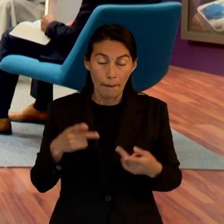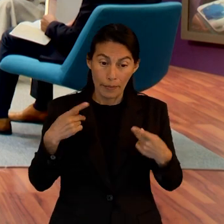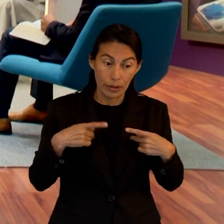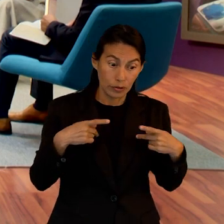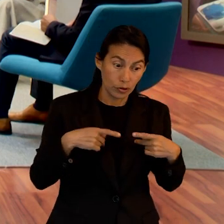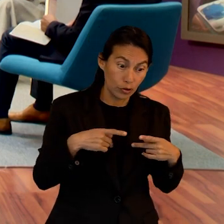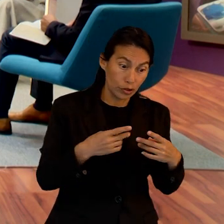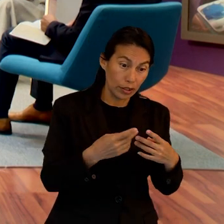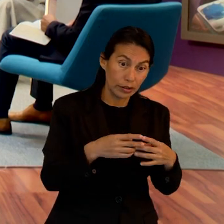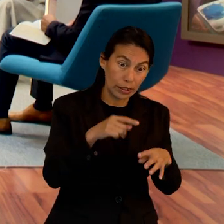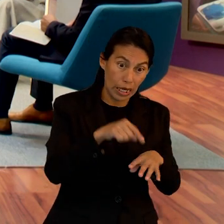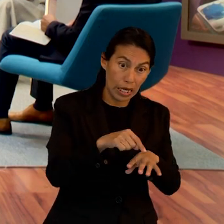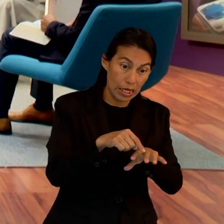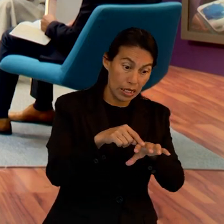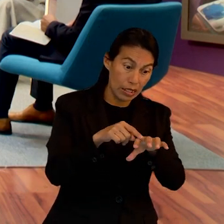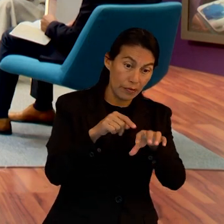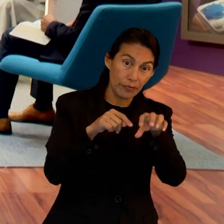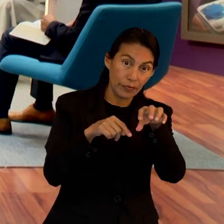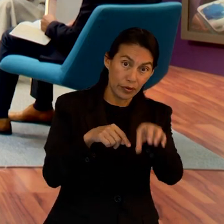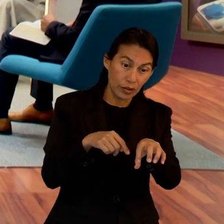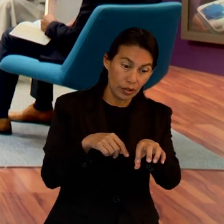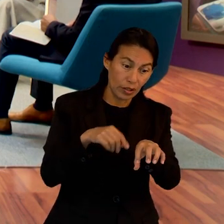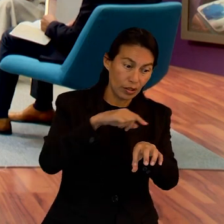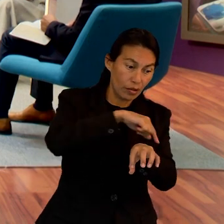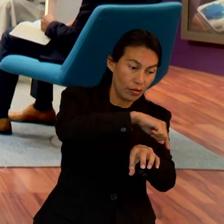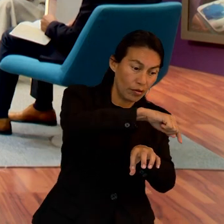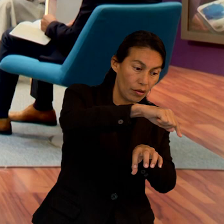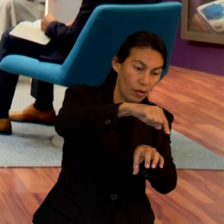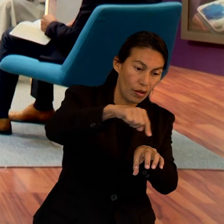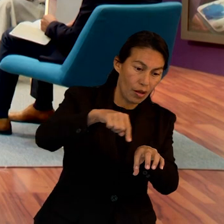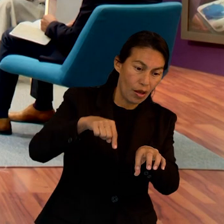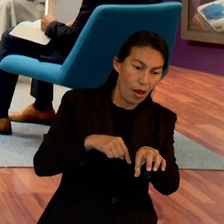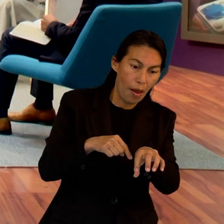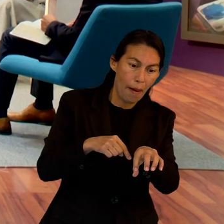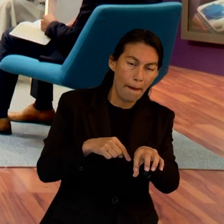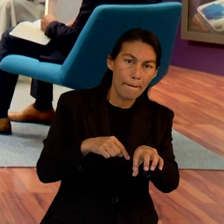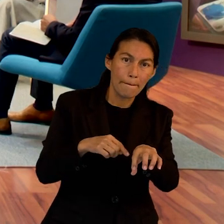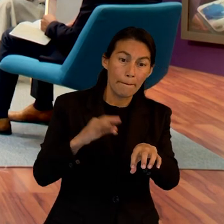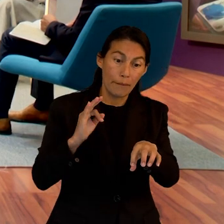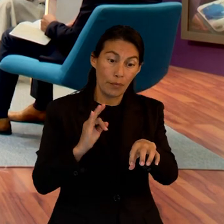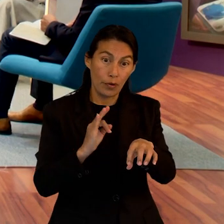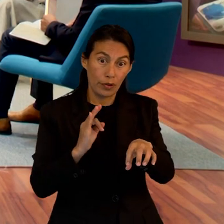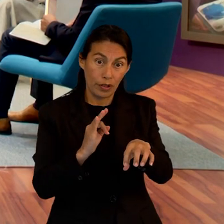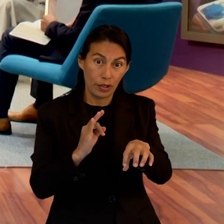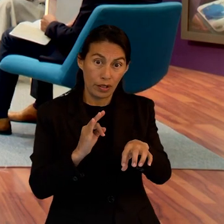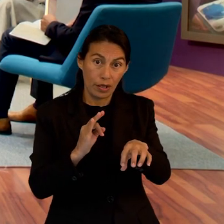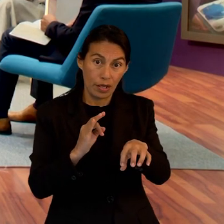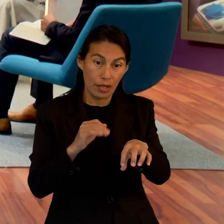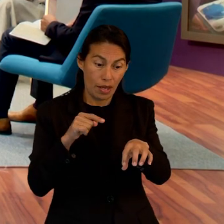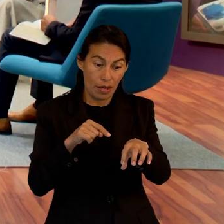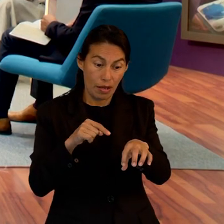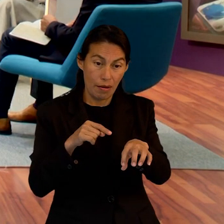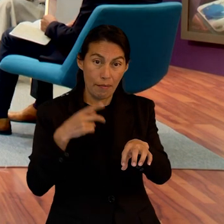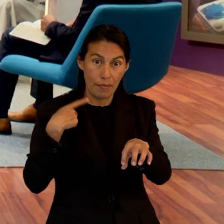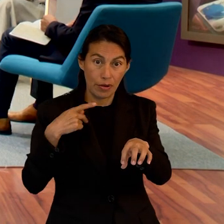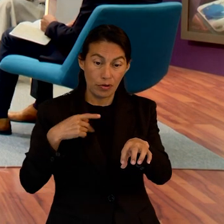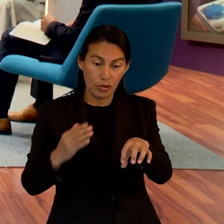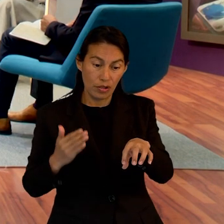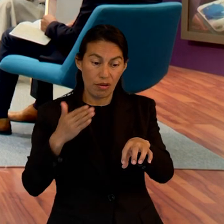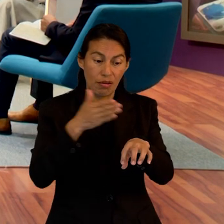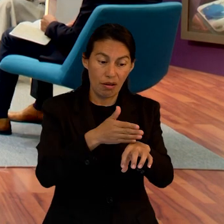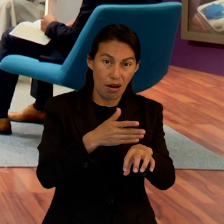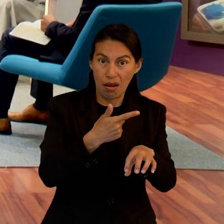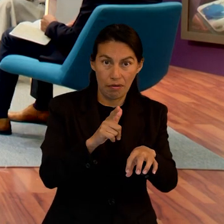sacerdotes ahí estaban como un velo humano que protegían no el pueblo y los levitas ahí